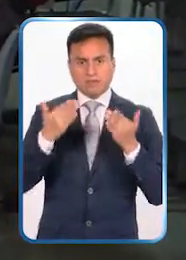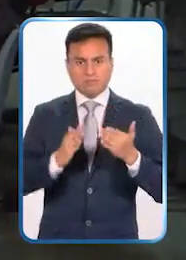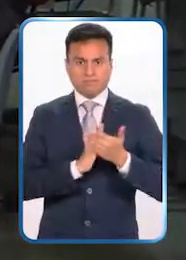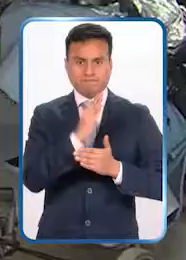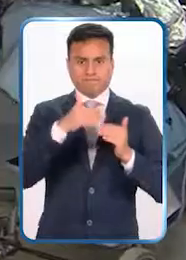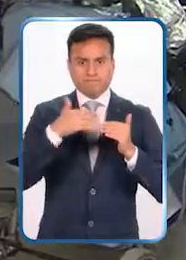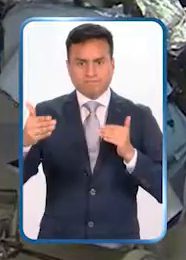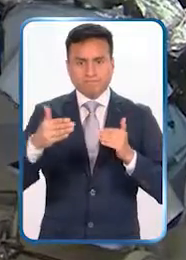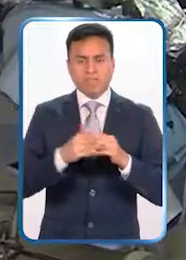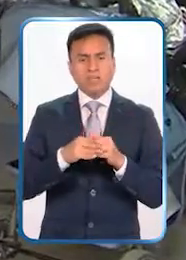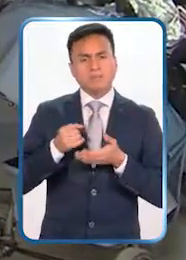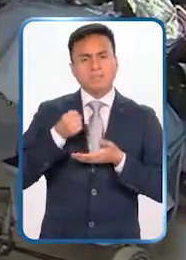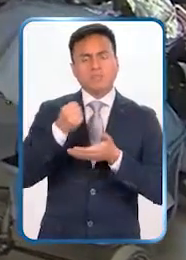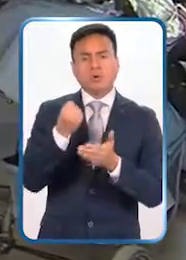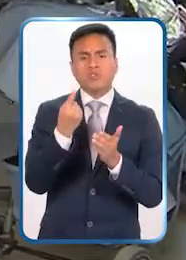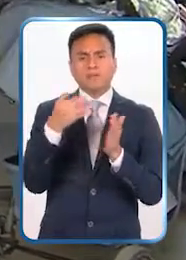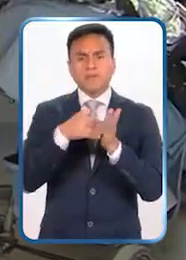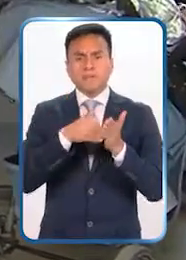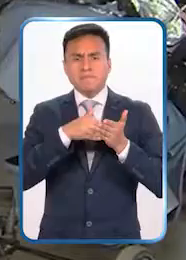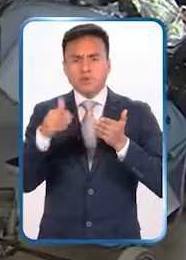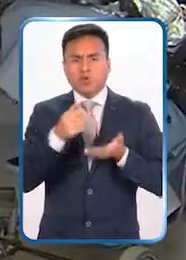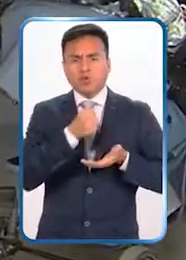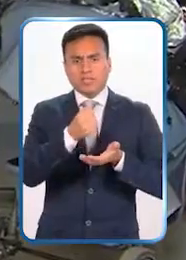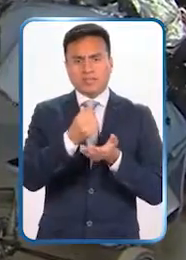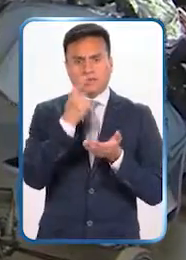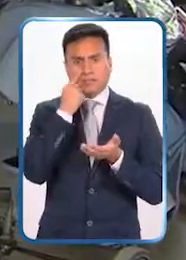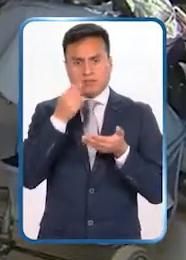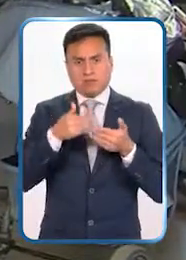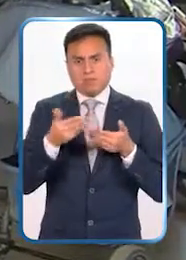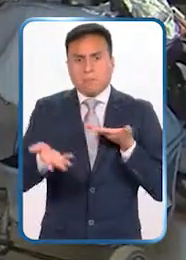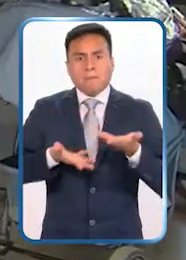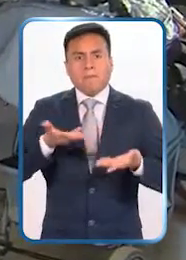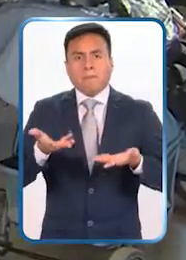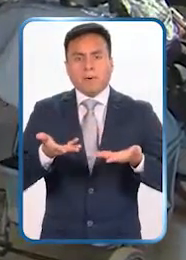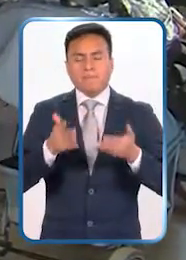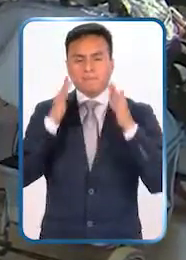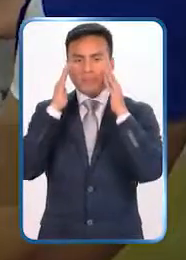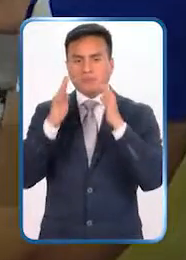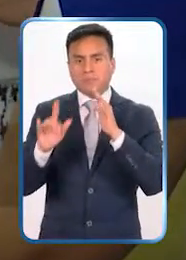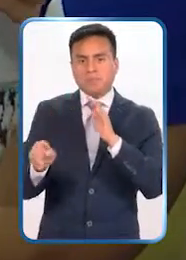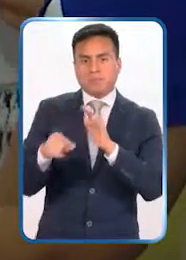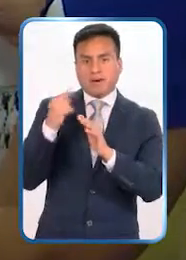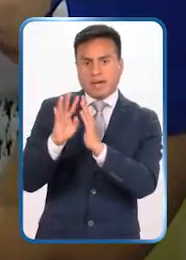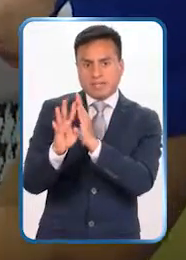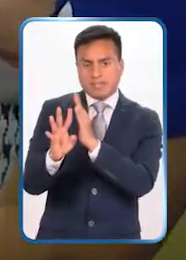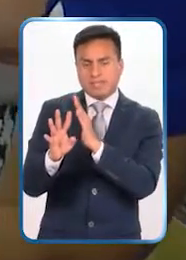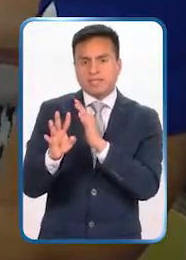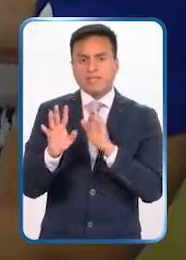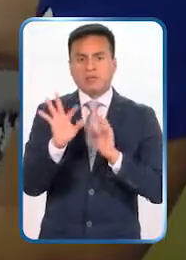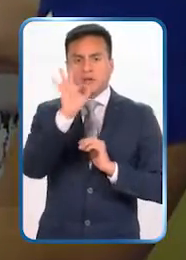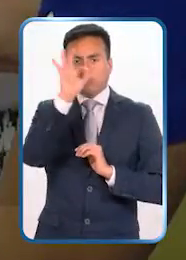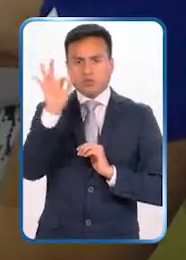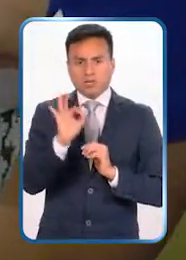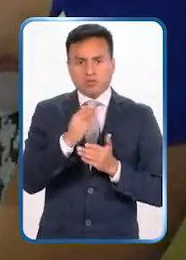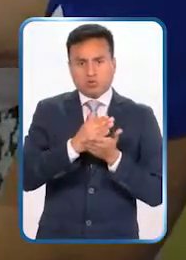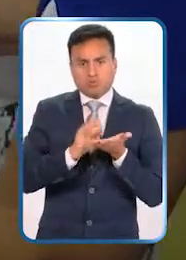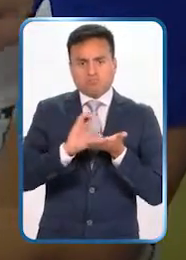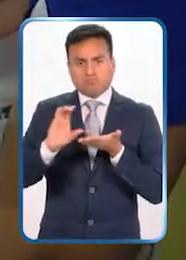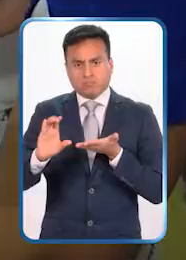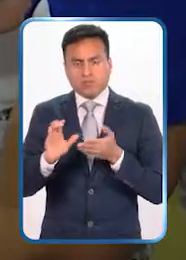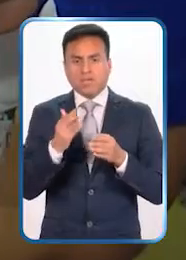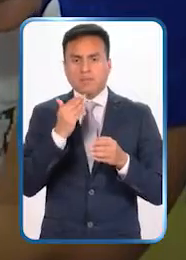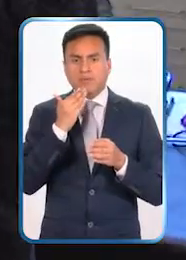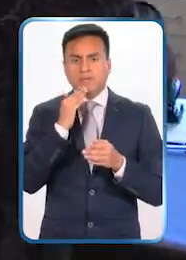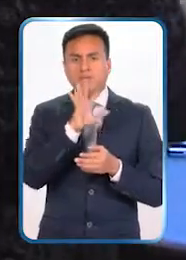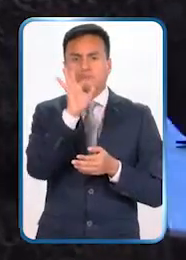a contar de ahora. Estamos invirtiendo 11.000 millones al día de hoy para la atención primaria, el 50%